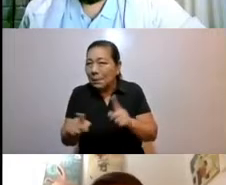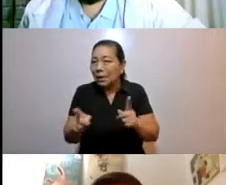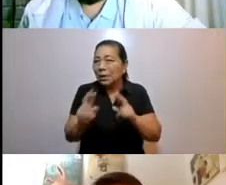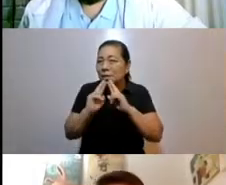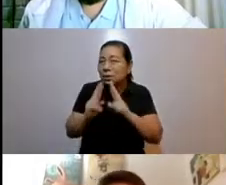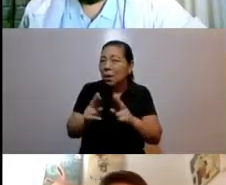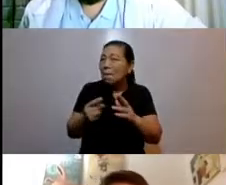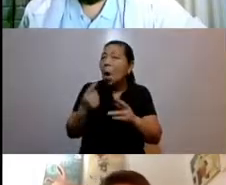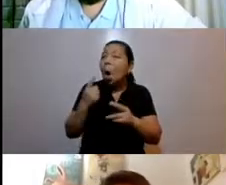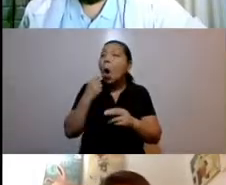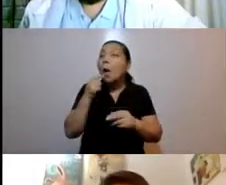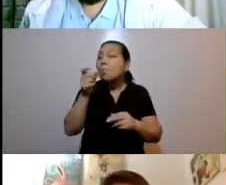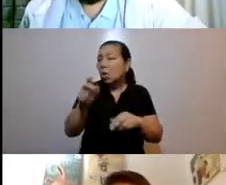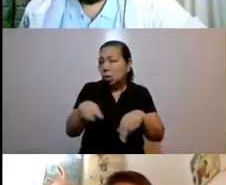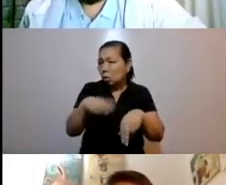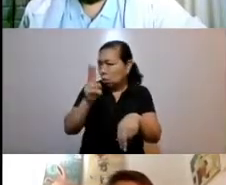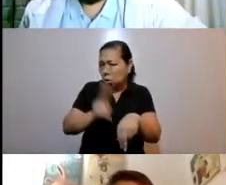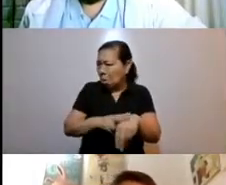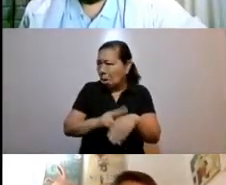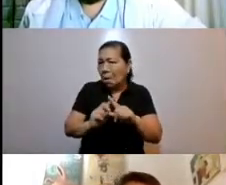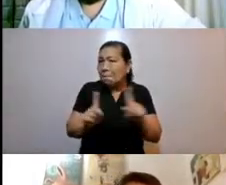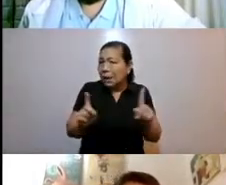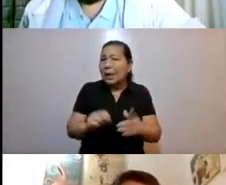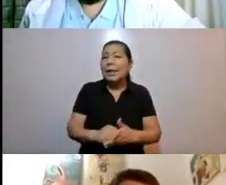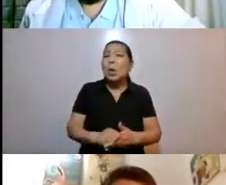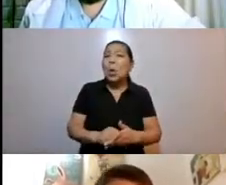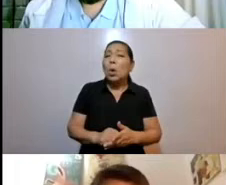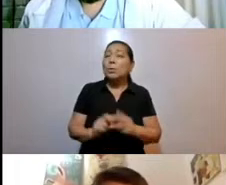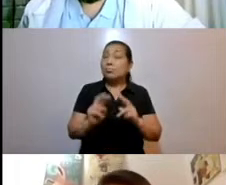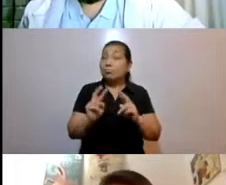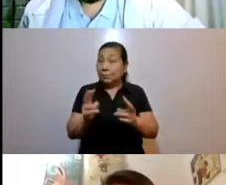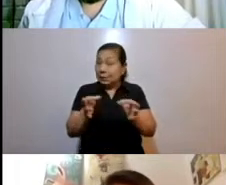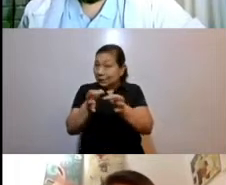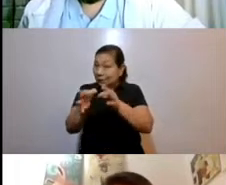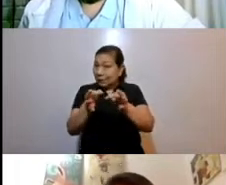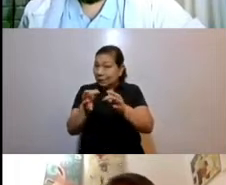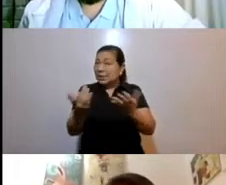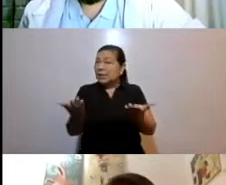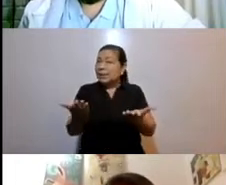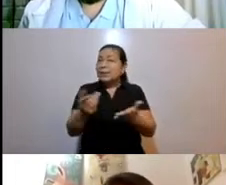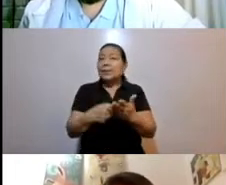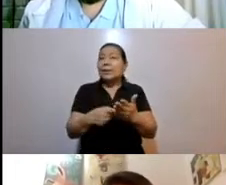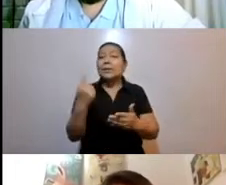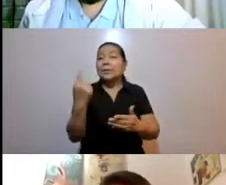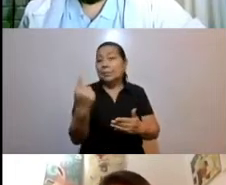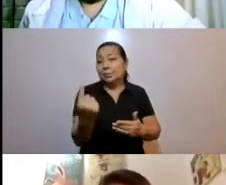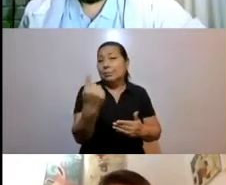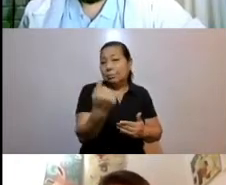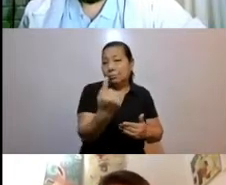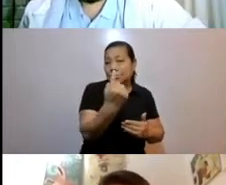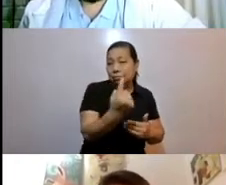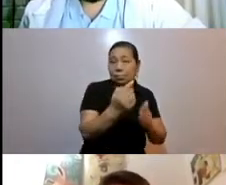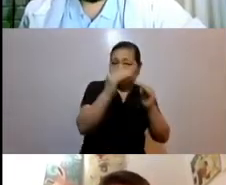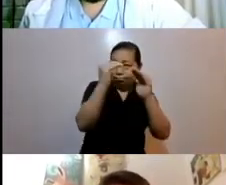sexual masculina normal y visto esto, podríamos decir que cada fase